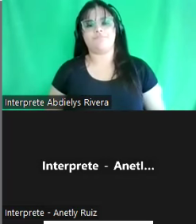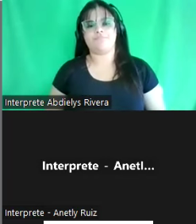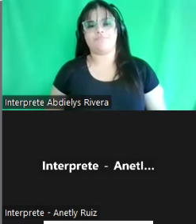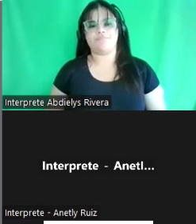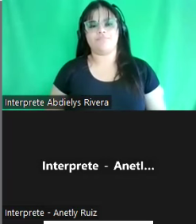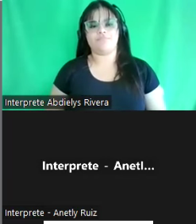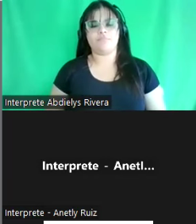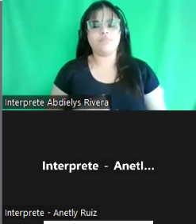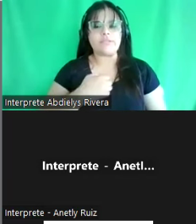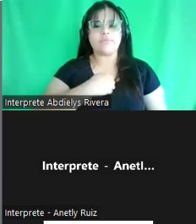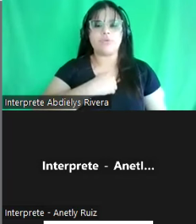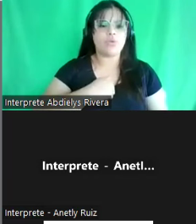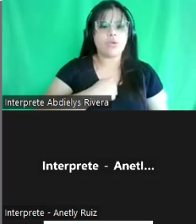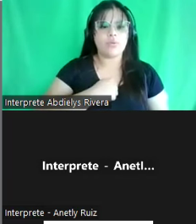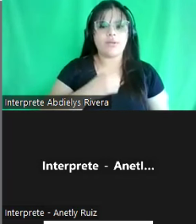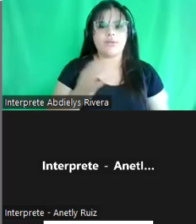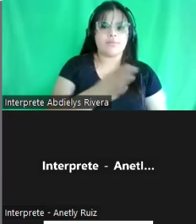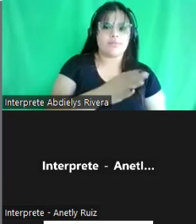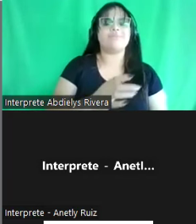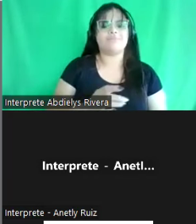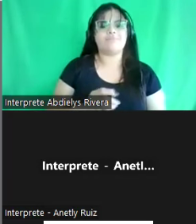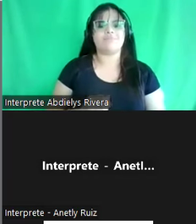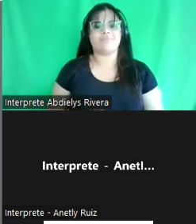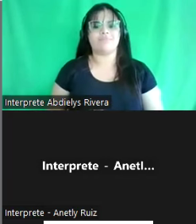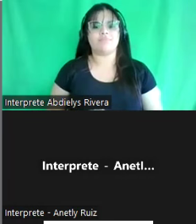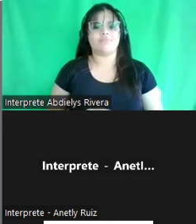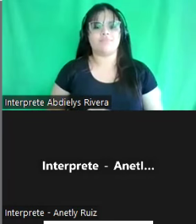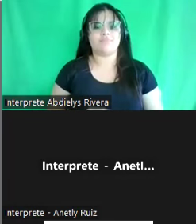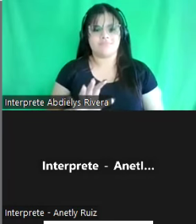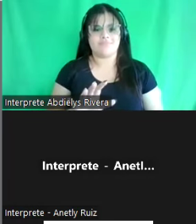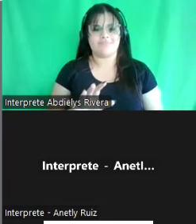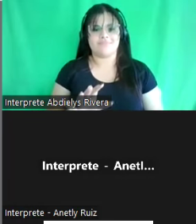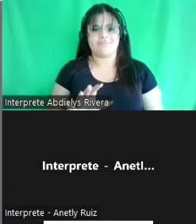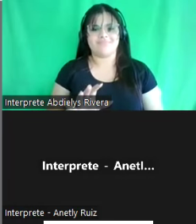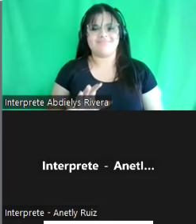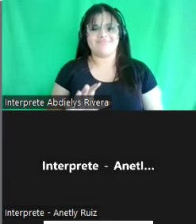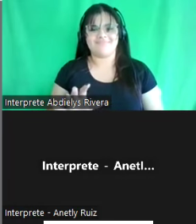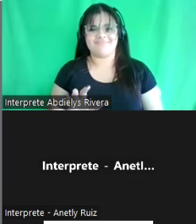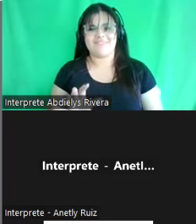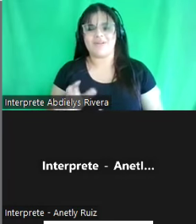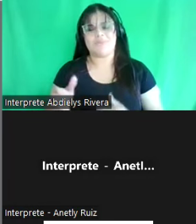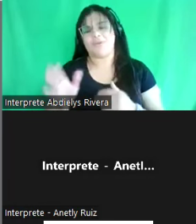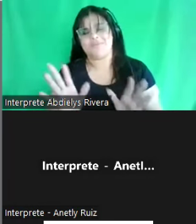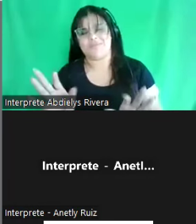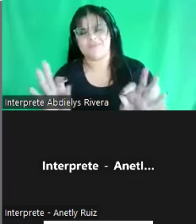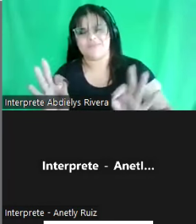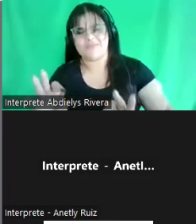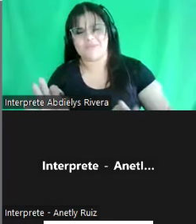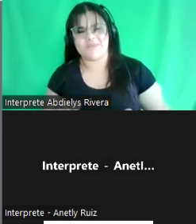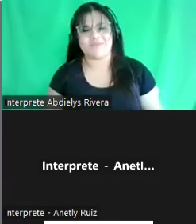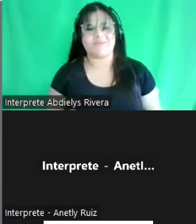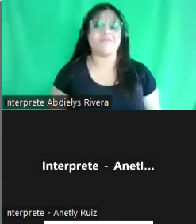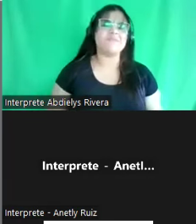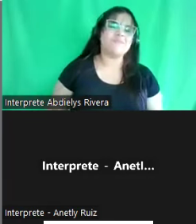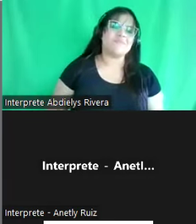No, disculpa. Te fuiste mal. Cuando, no te preocupes. Cuando